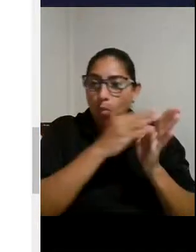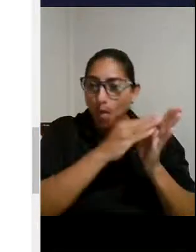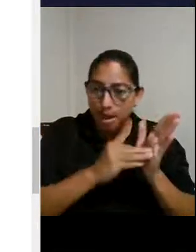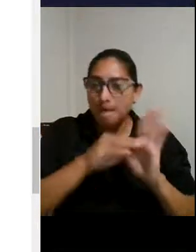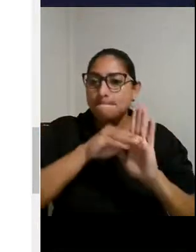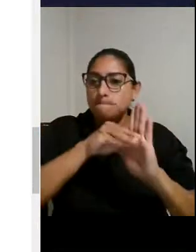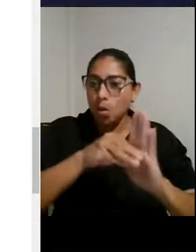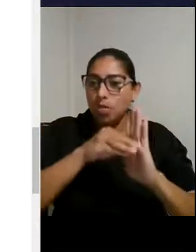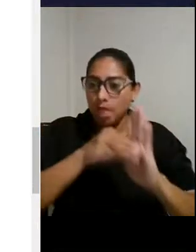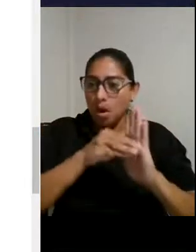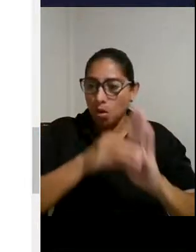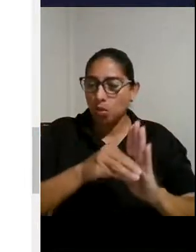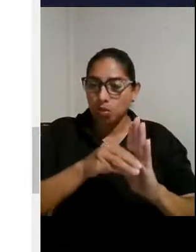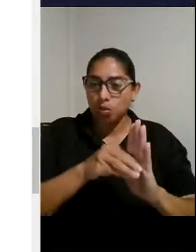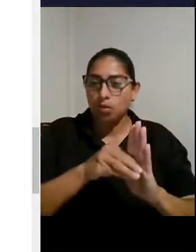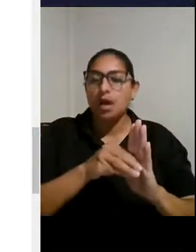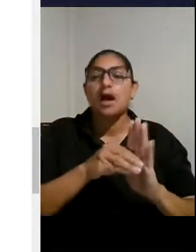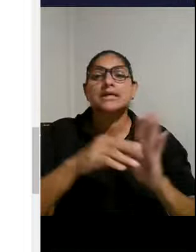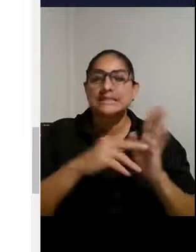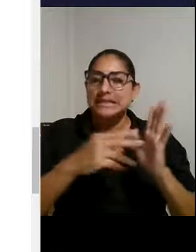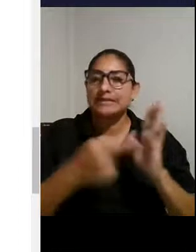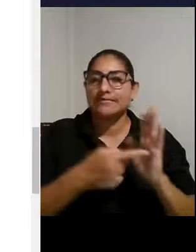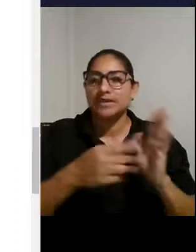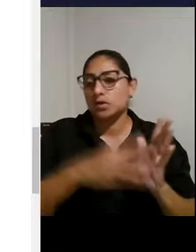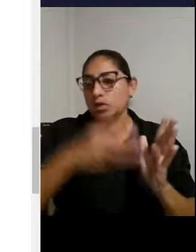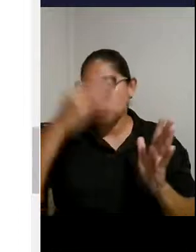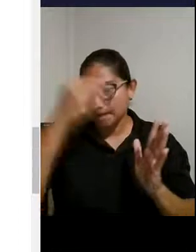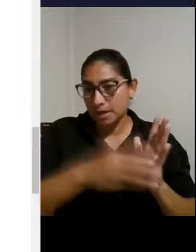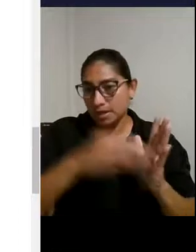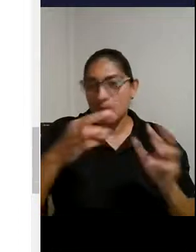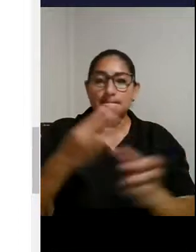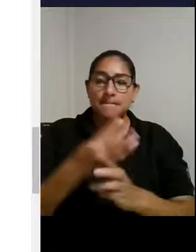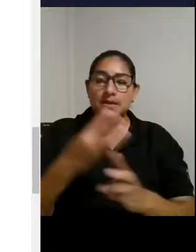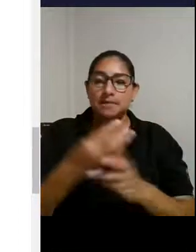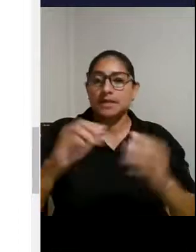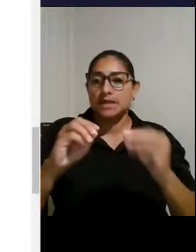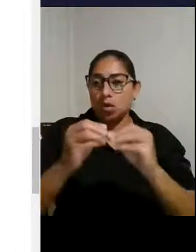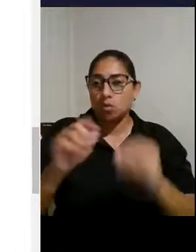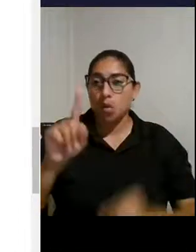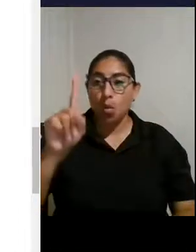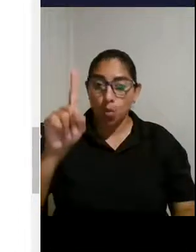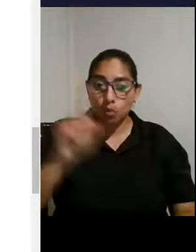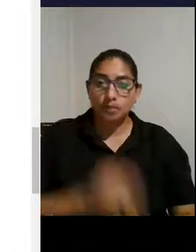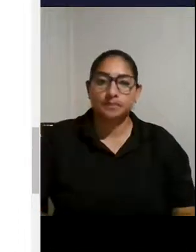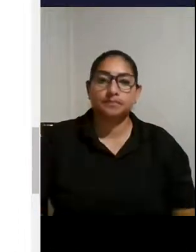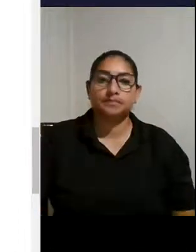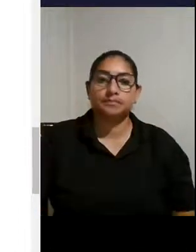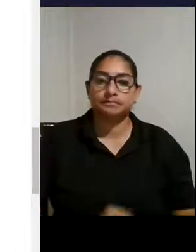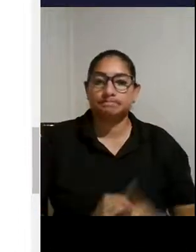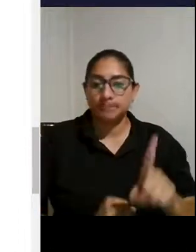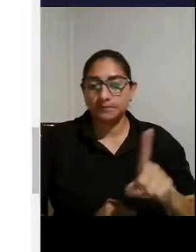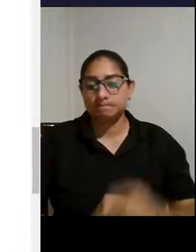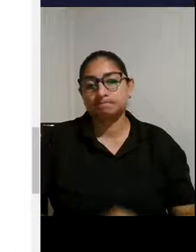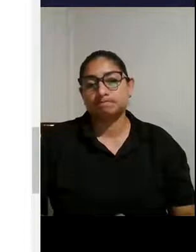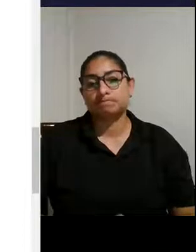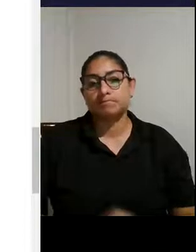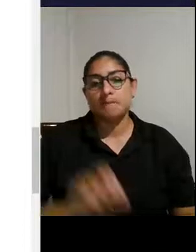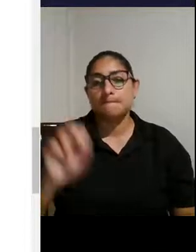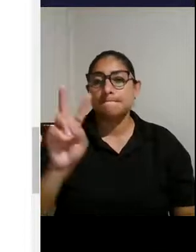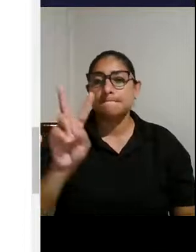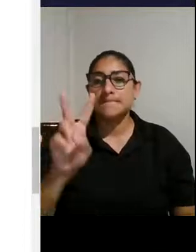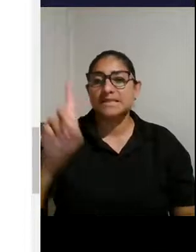caso, es algo que nosotros aprendimos de Mate 1. Vamos a revisar la respuesta. Correcto, ¿verdad? Entonces,